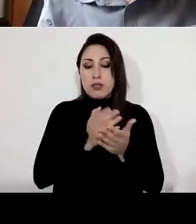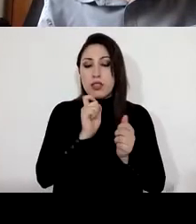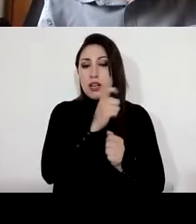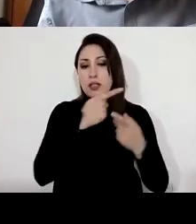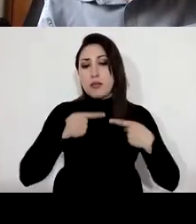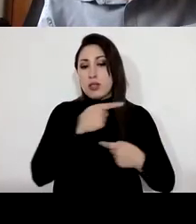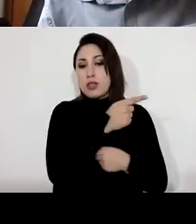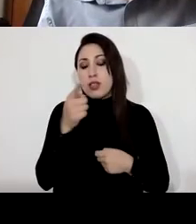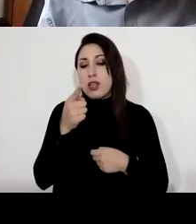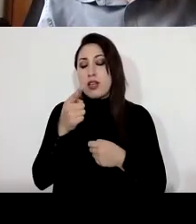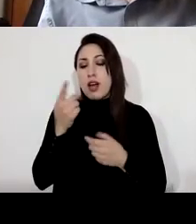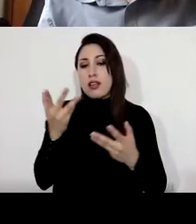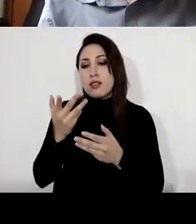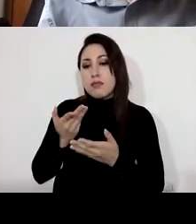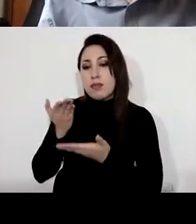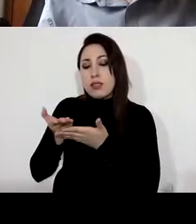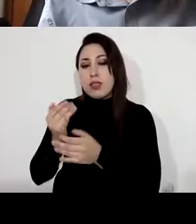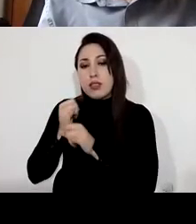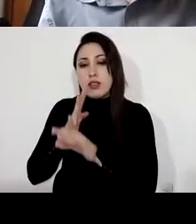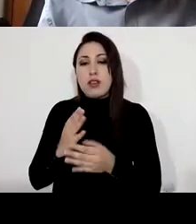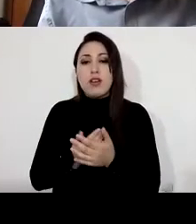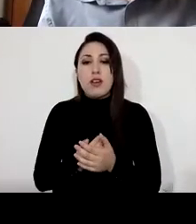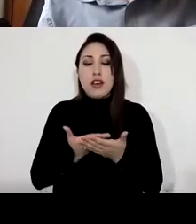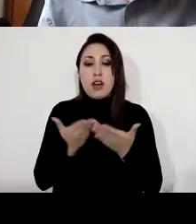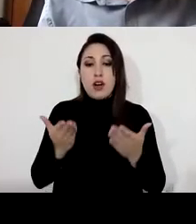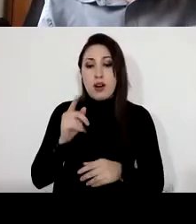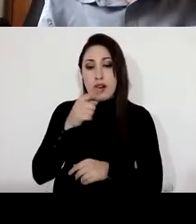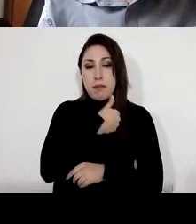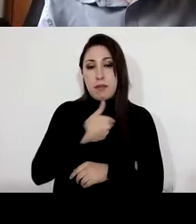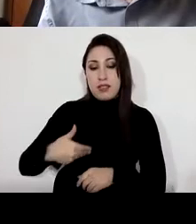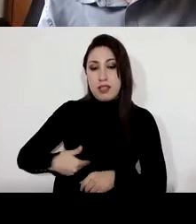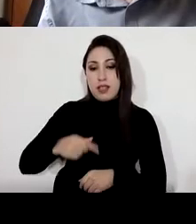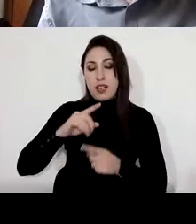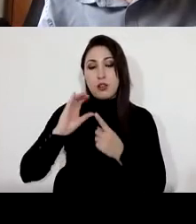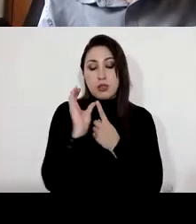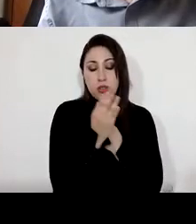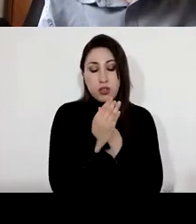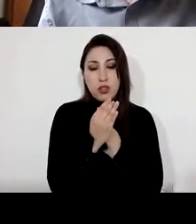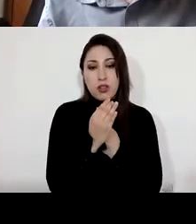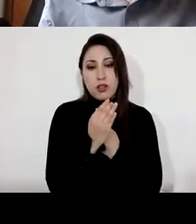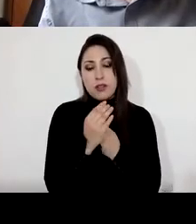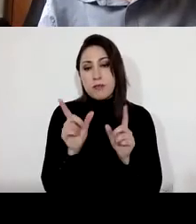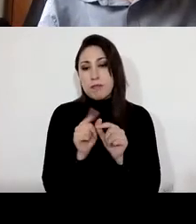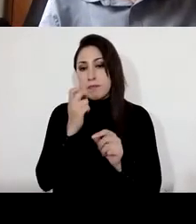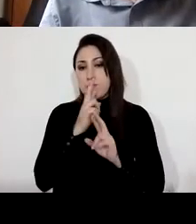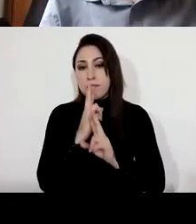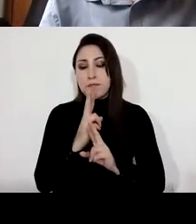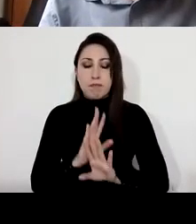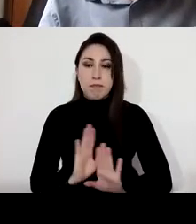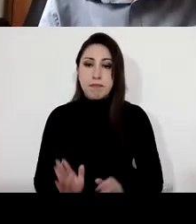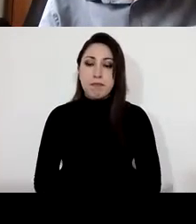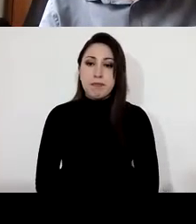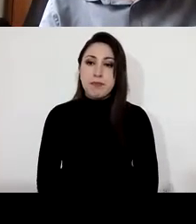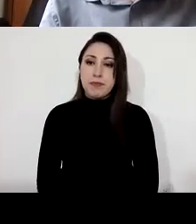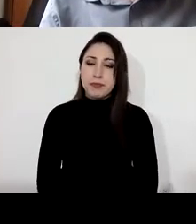ahí la respuesta que se está formulando de parte del presidente de la misma, y sería cuanto por el momento. Queda a sus